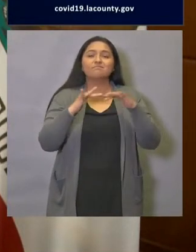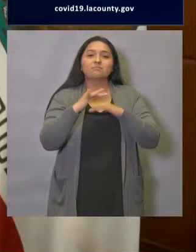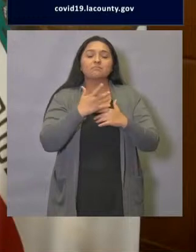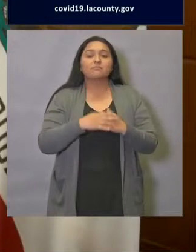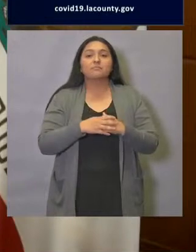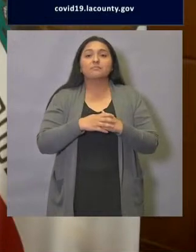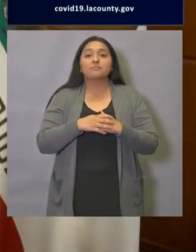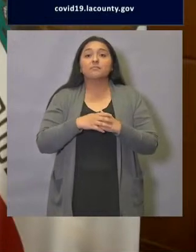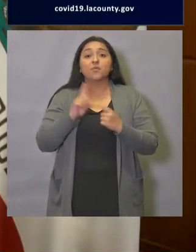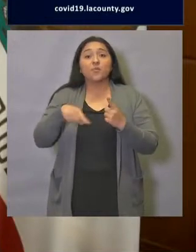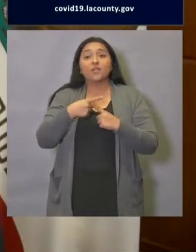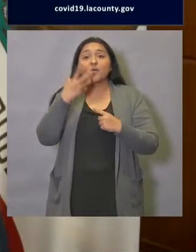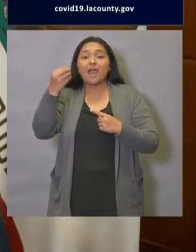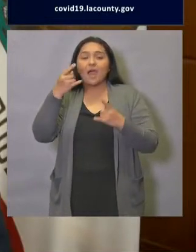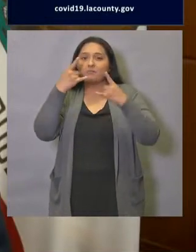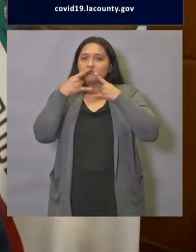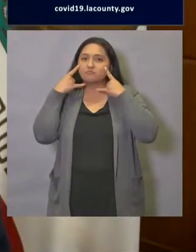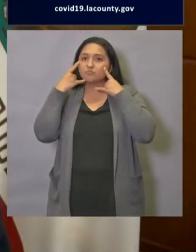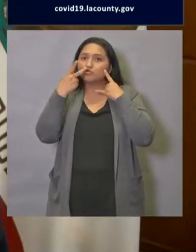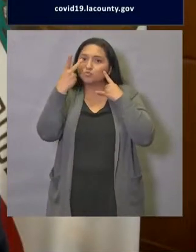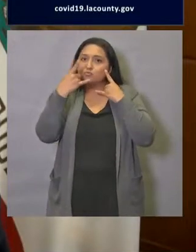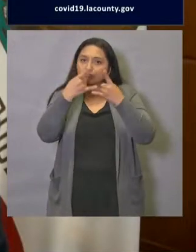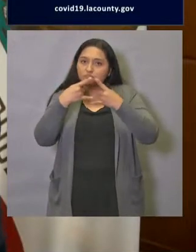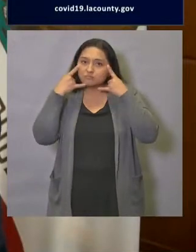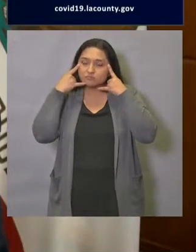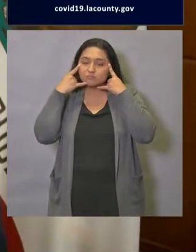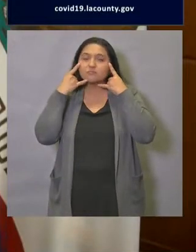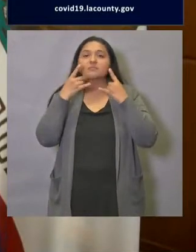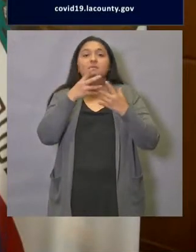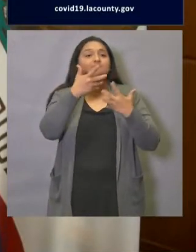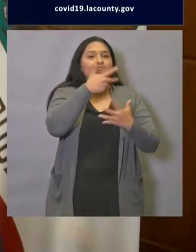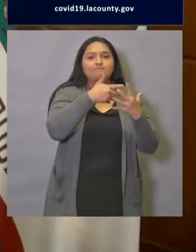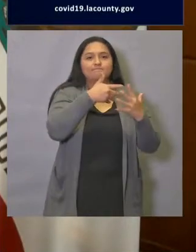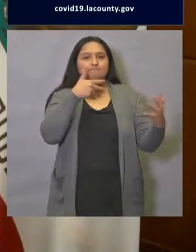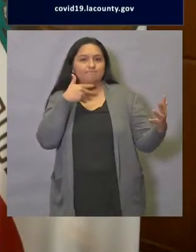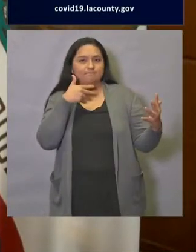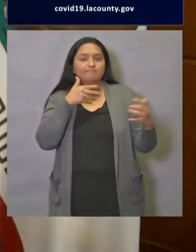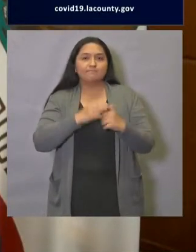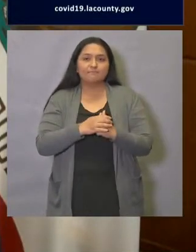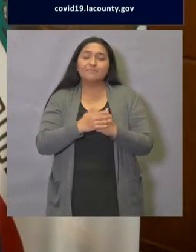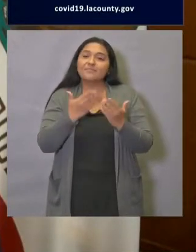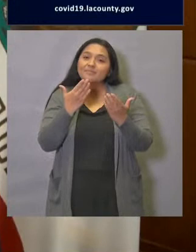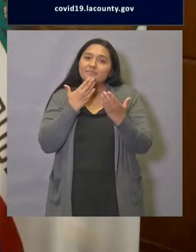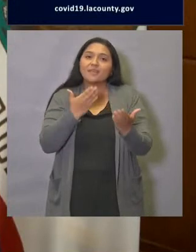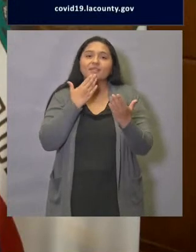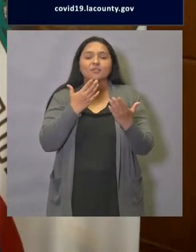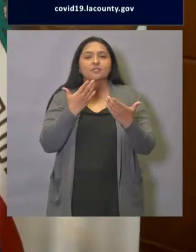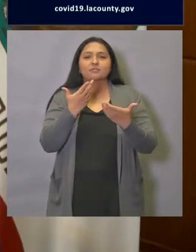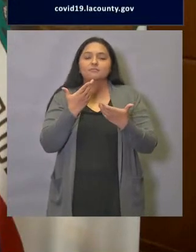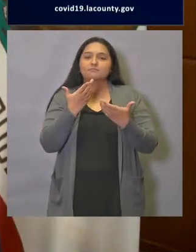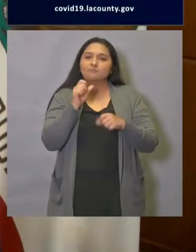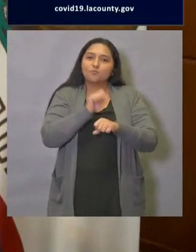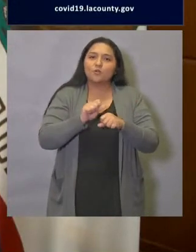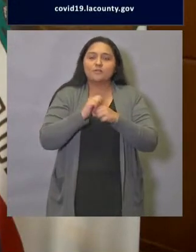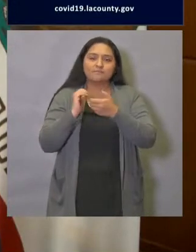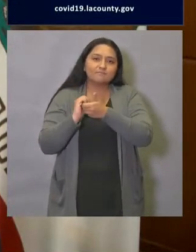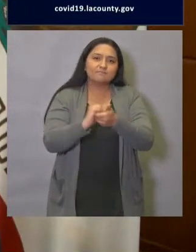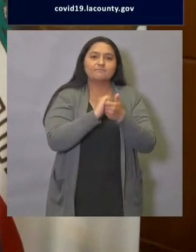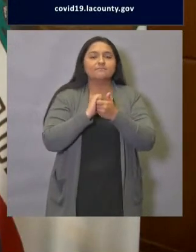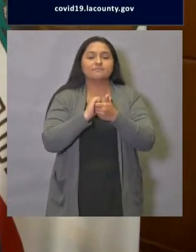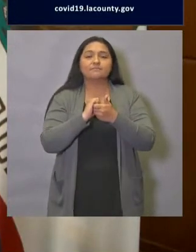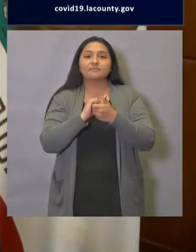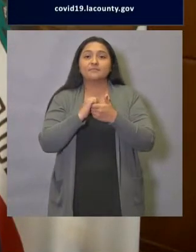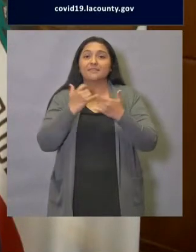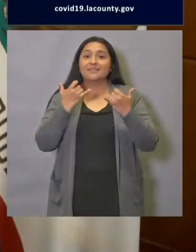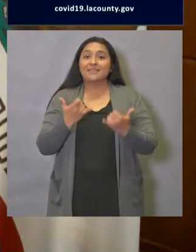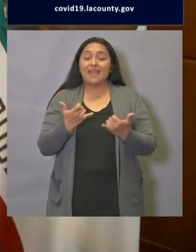la vez y mantengan su distancia. Gracias a nuestros esfuerzos, vamos a reabrir algunas partes de